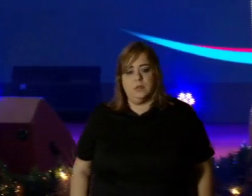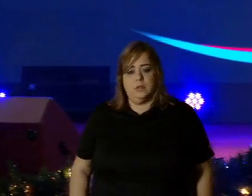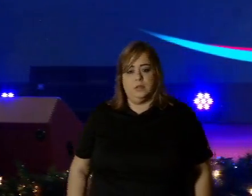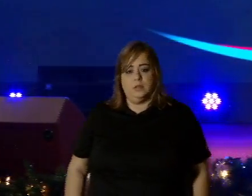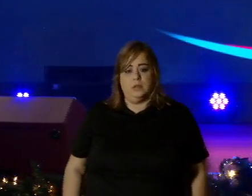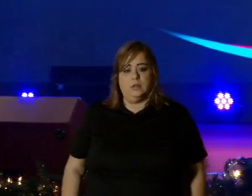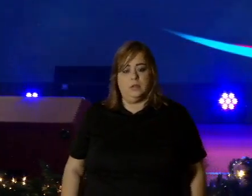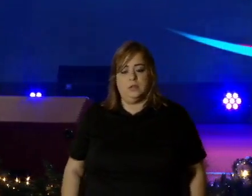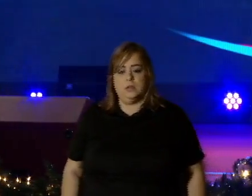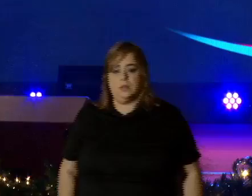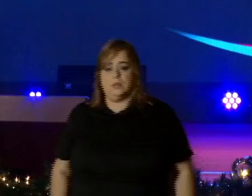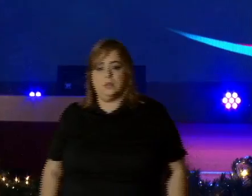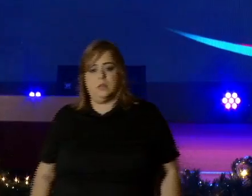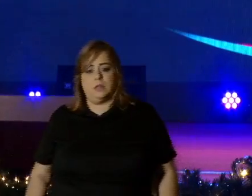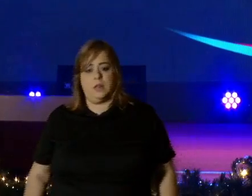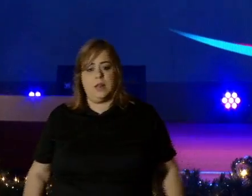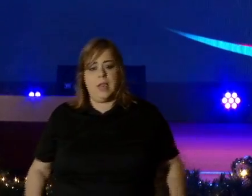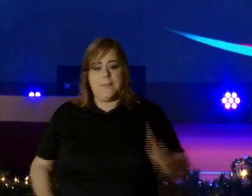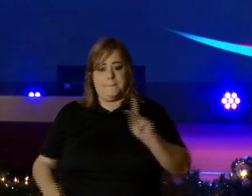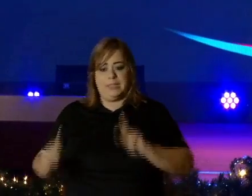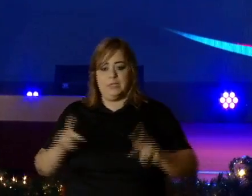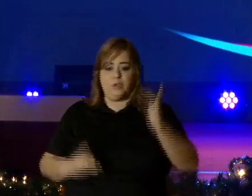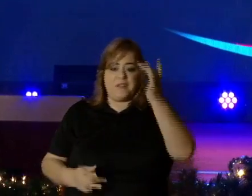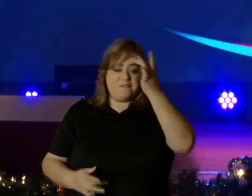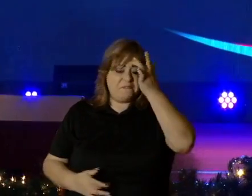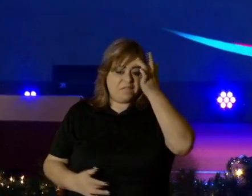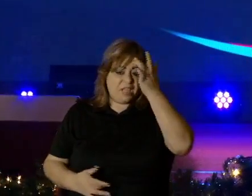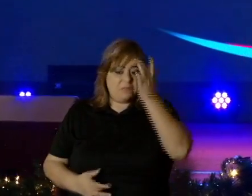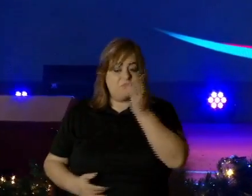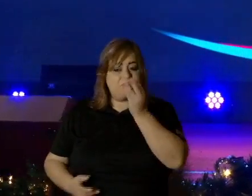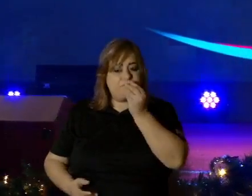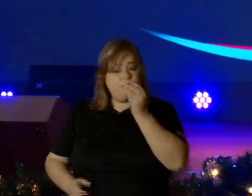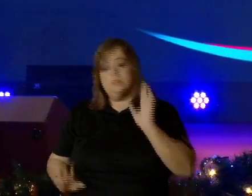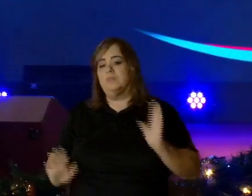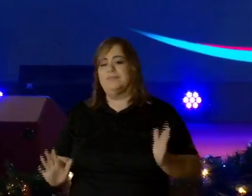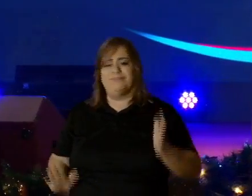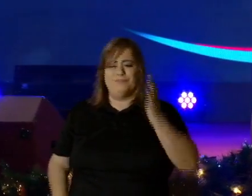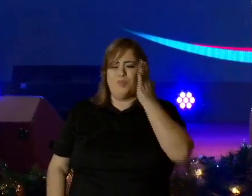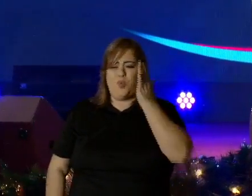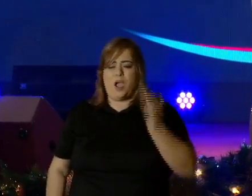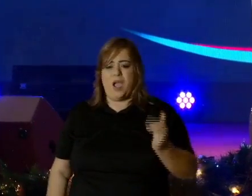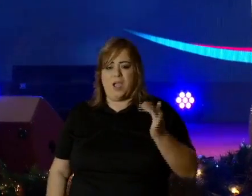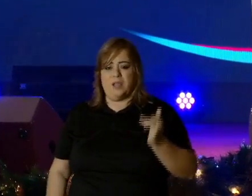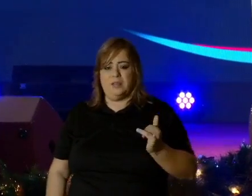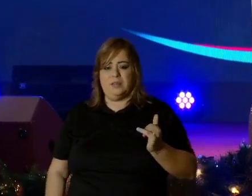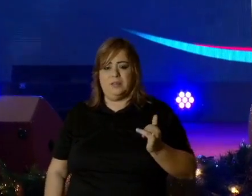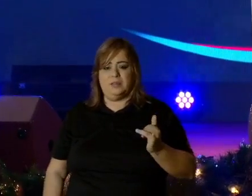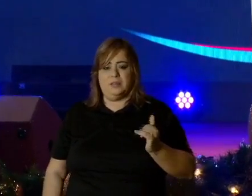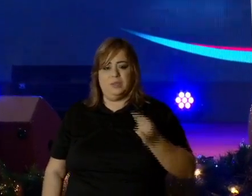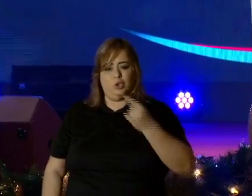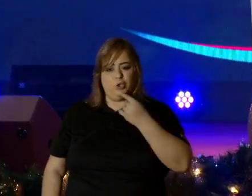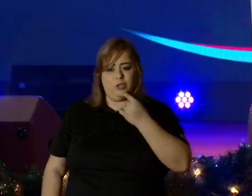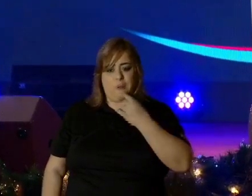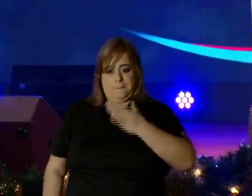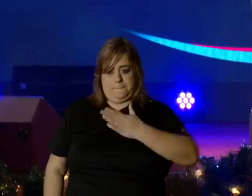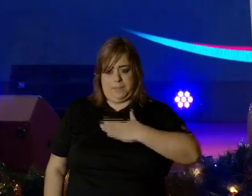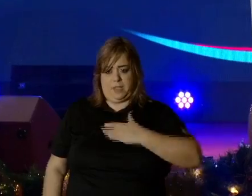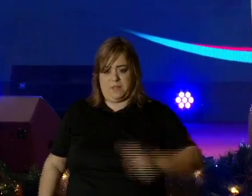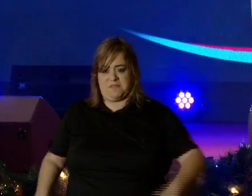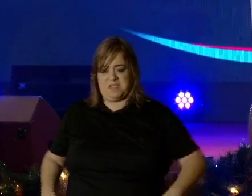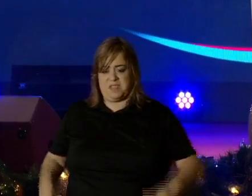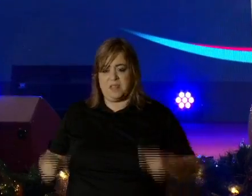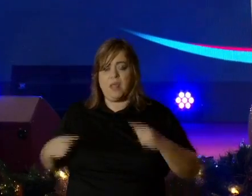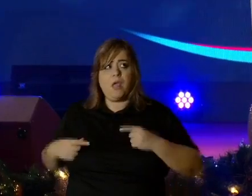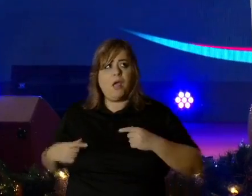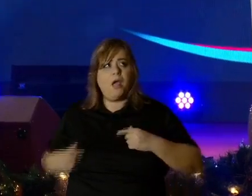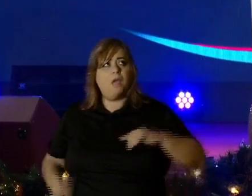teología que si se enferman, esconden la enfermedad. ¿Por qué? Yo le pertenezco al Señor. Este cuerpo le